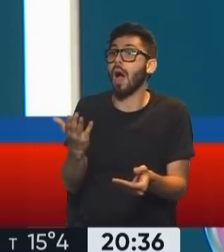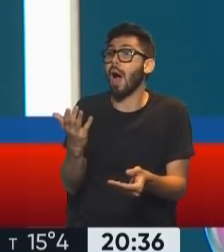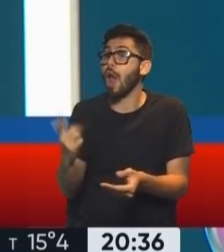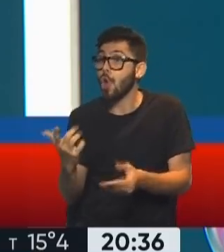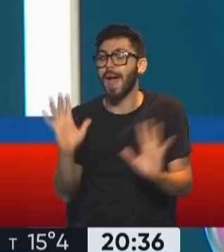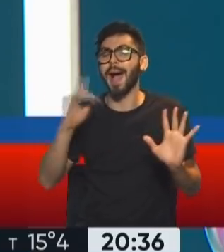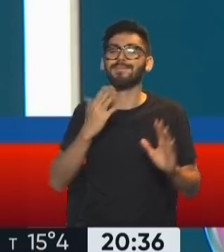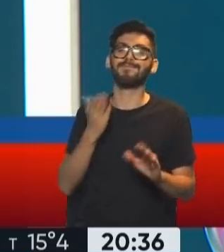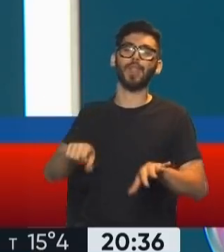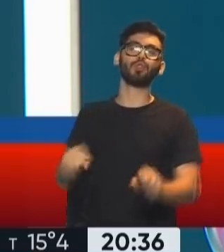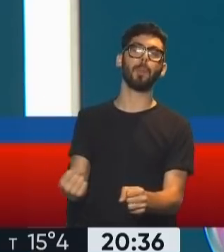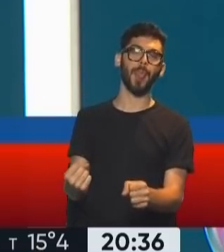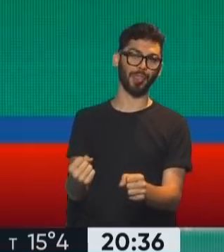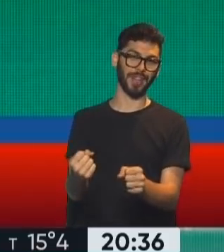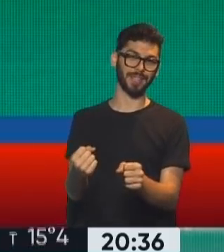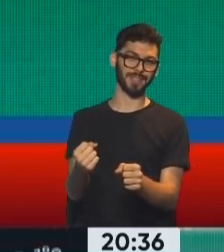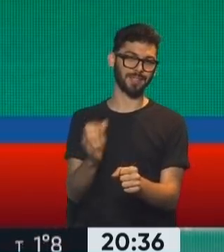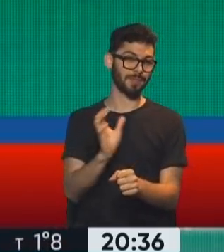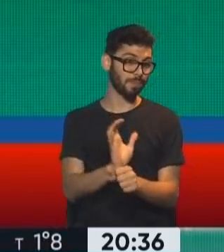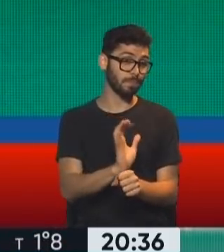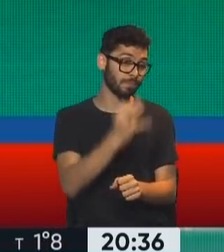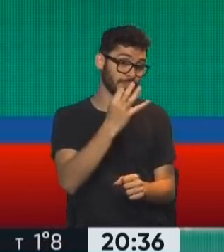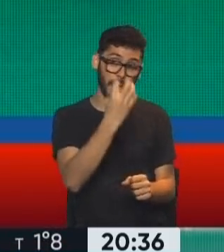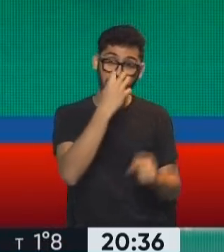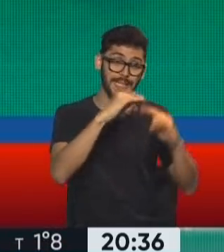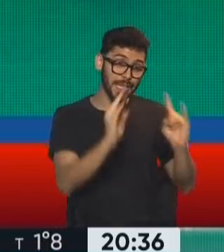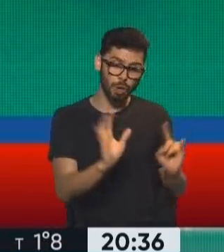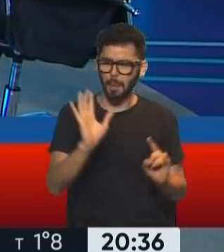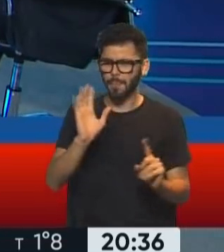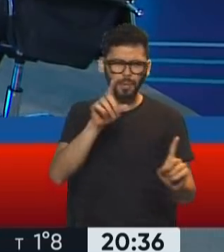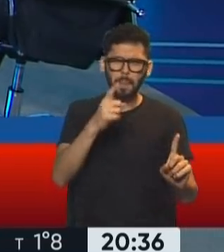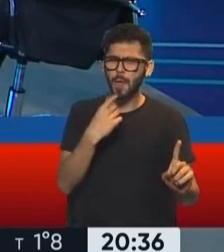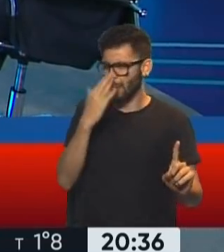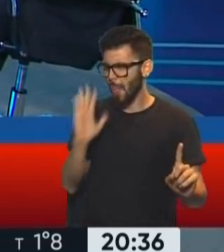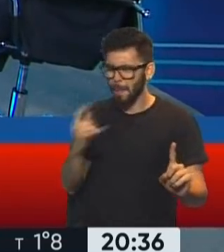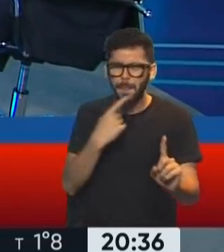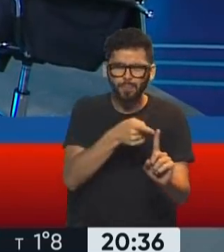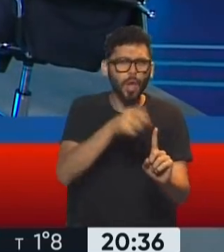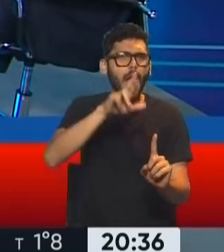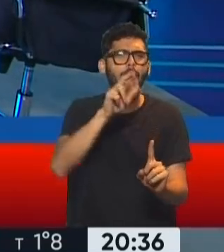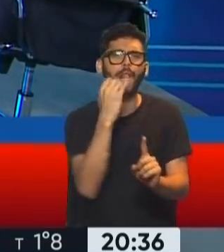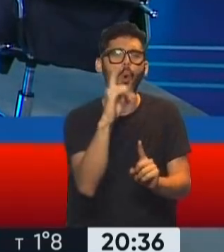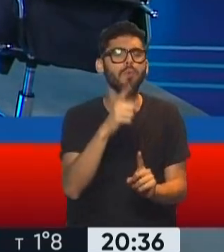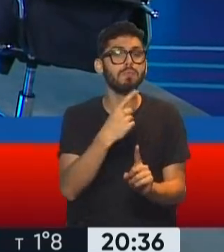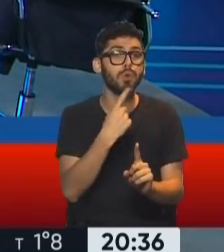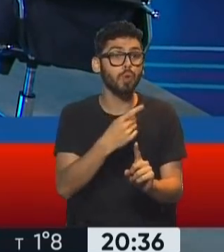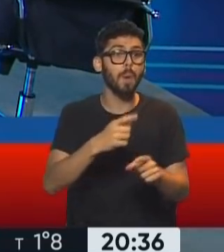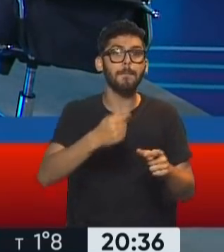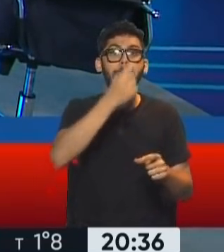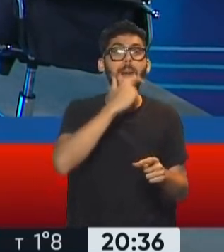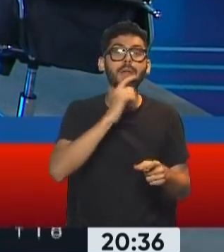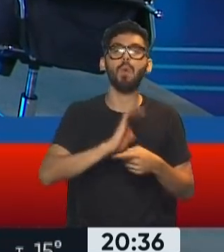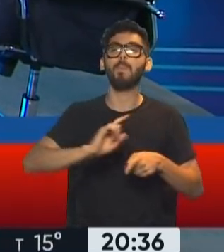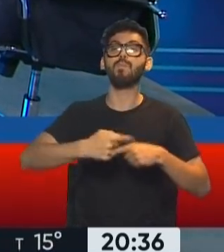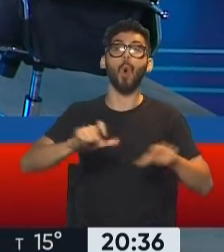Claro, o sea que abona a la idea del circo. Voy a abrir con Raúl y voy con vos, Osvaldo. Raúl, ¿ganó hoy políticamente Mauricio Macri?